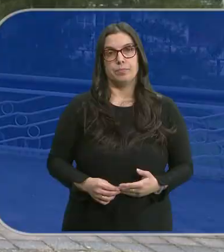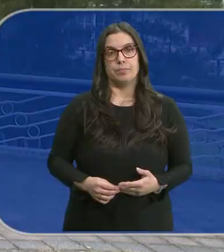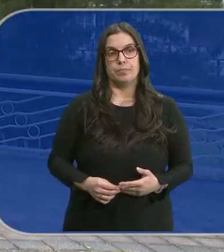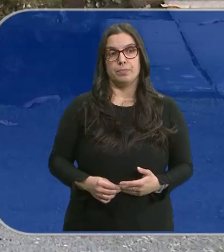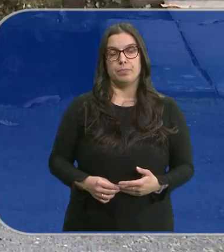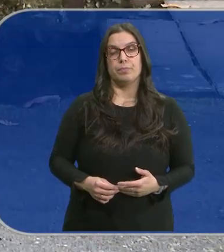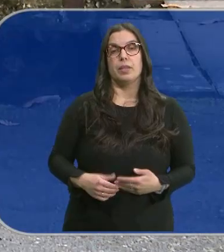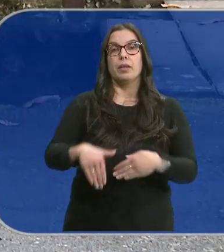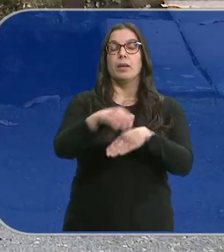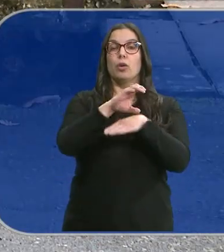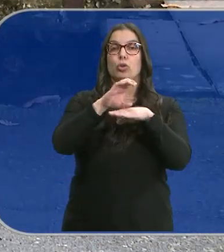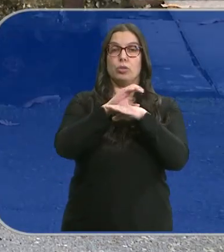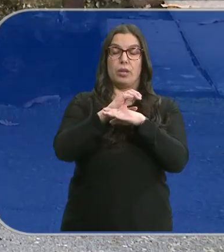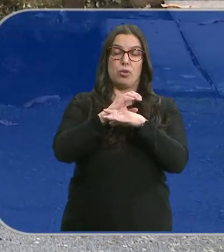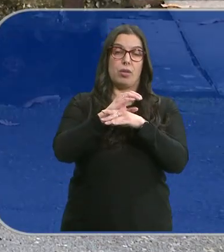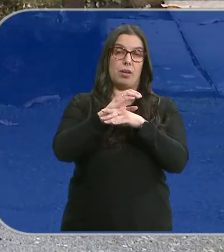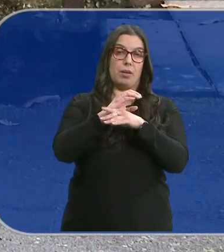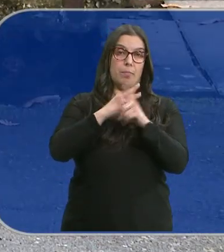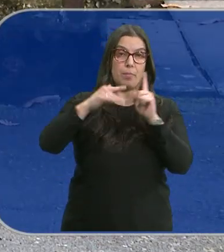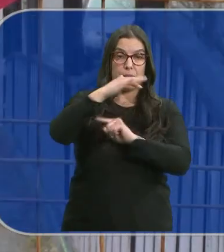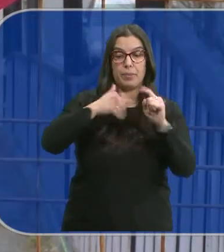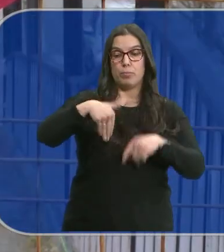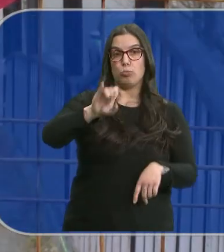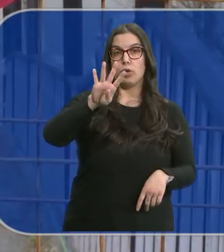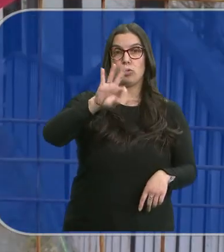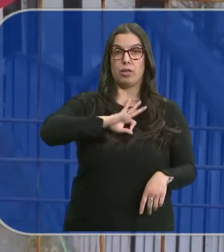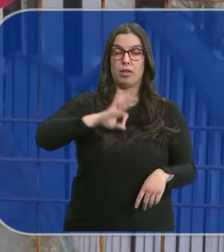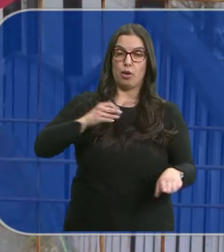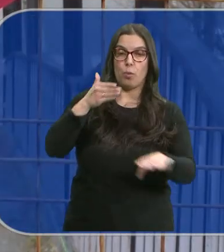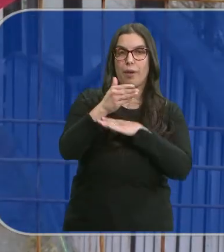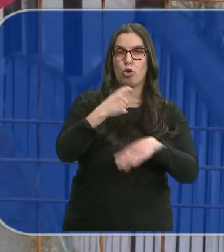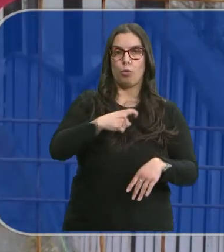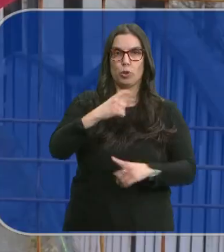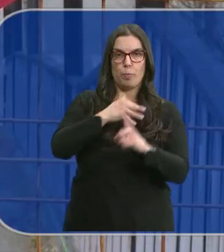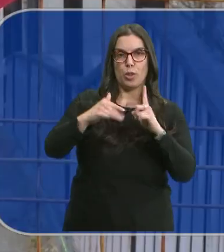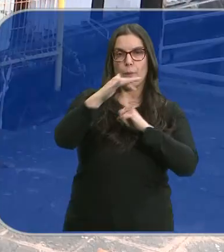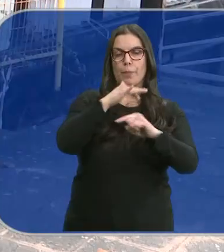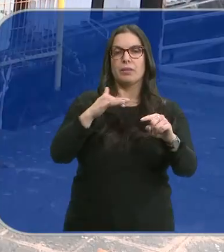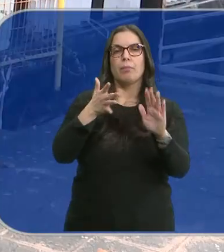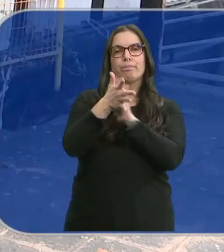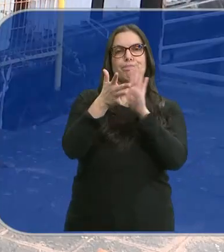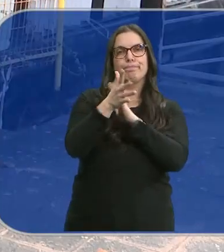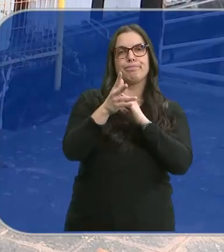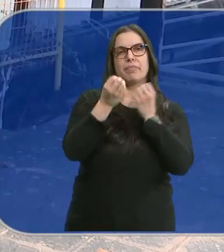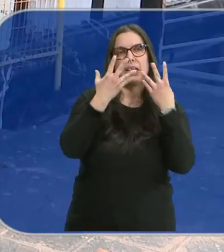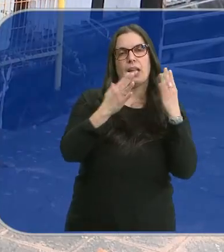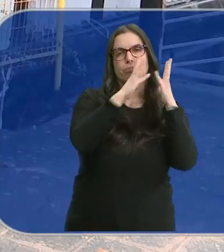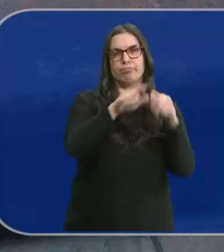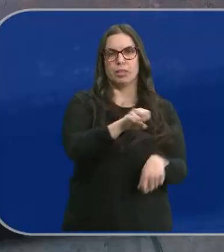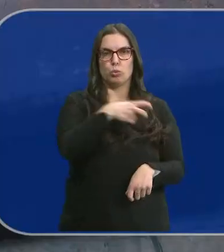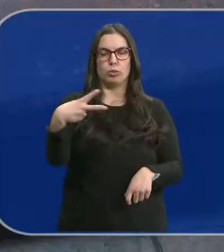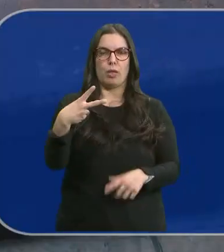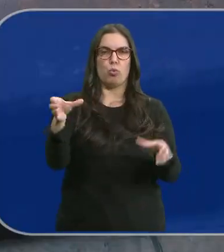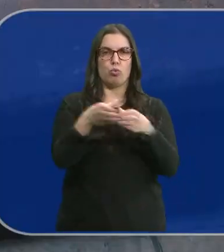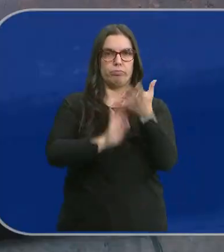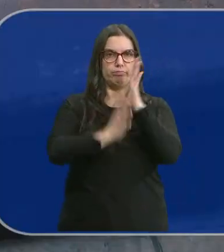Juan Carlos Suárez Quiñones comparecerá el próximo 14 de enero en la Comisión de Medio Ambiente para hacer balance de la campaña de incendios. Ha sido el